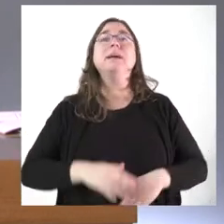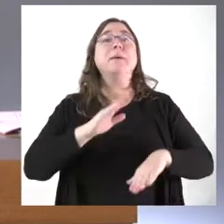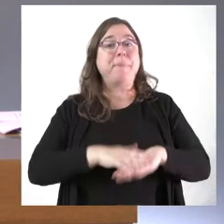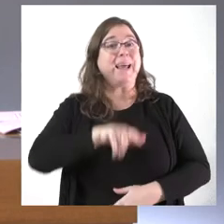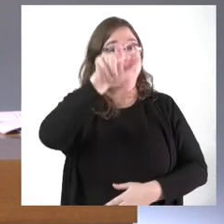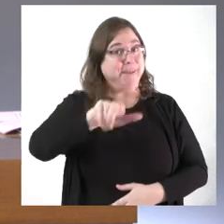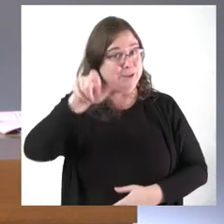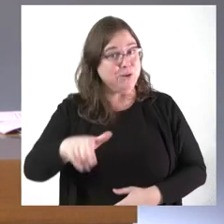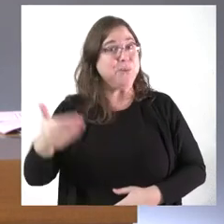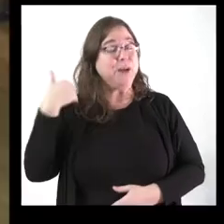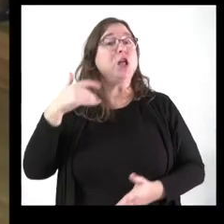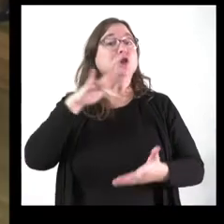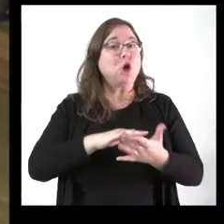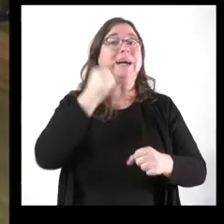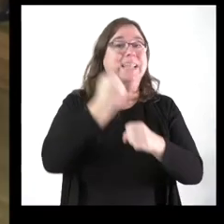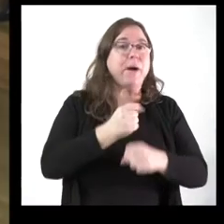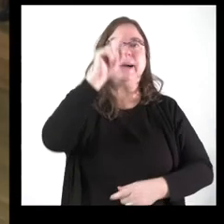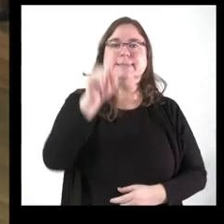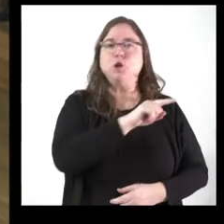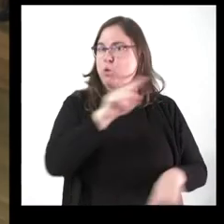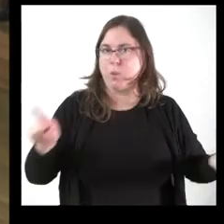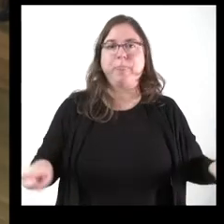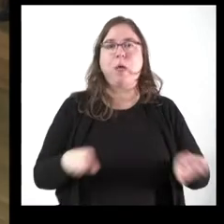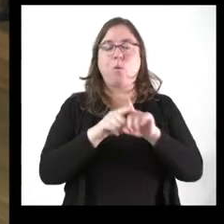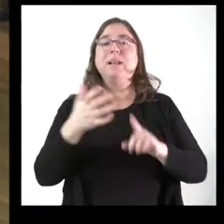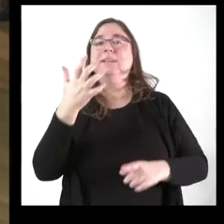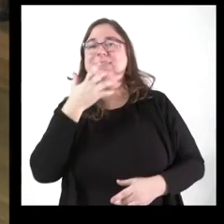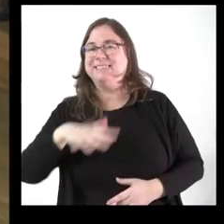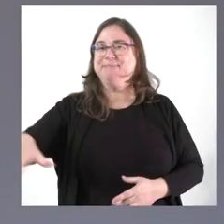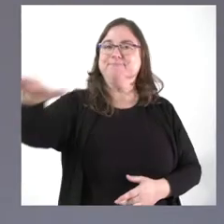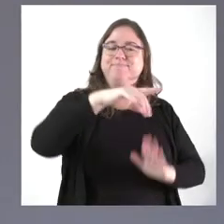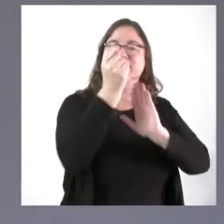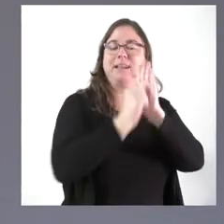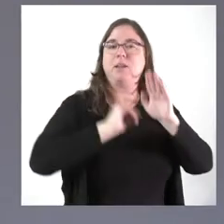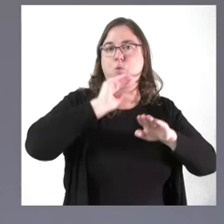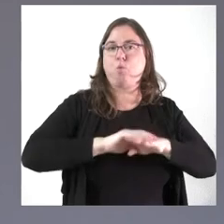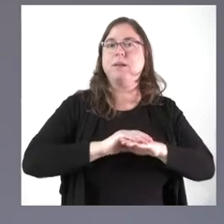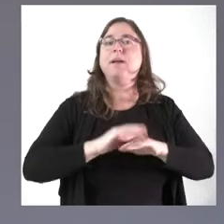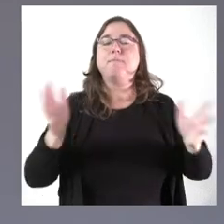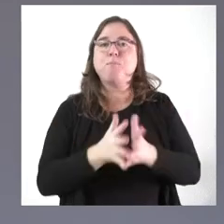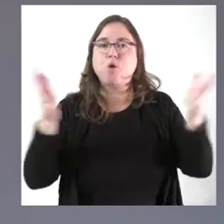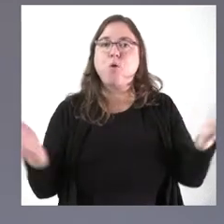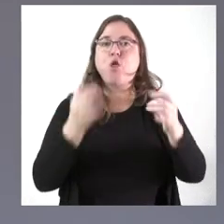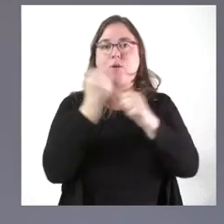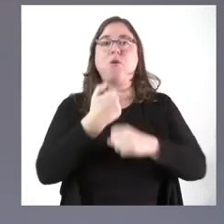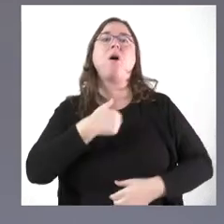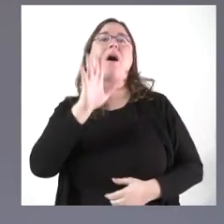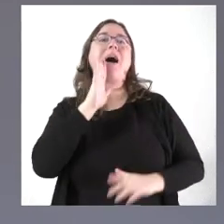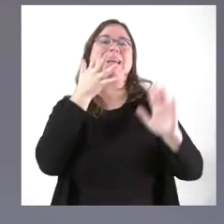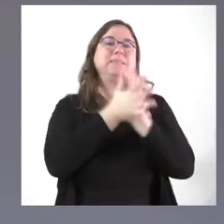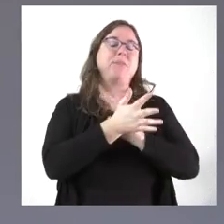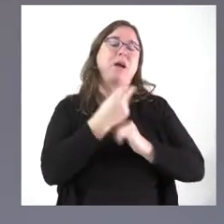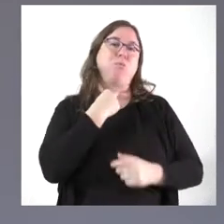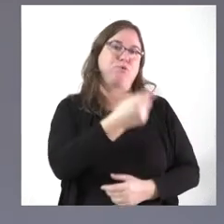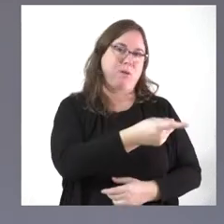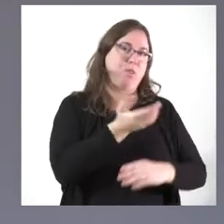que haya trabajado o no esté dentro de la determinación de características de promoción del empleo y lo ha explicado el portavoz con